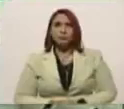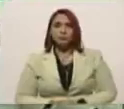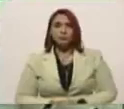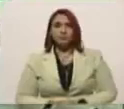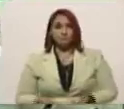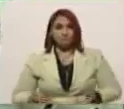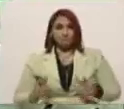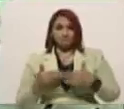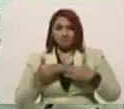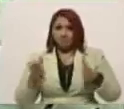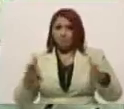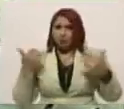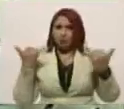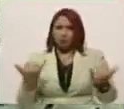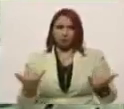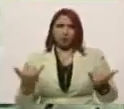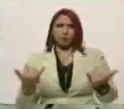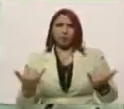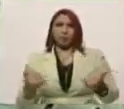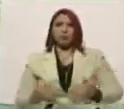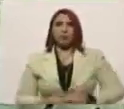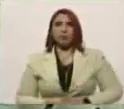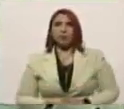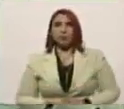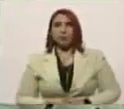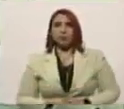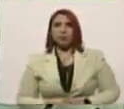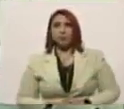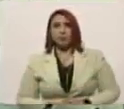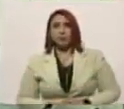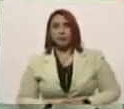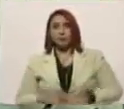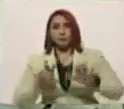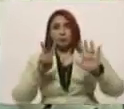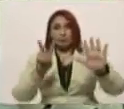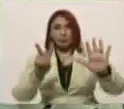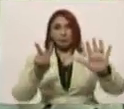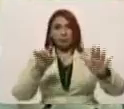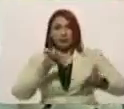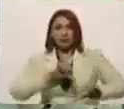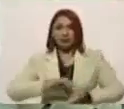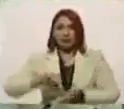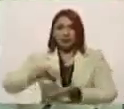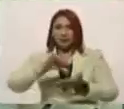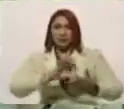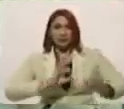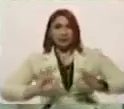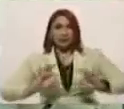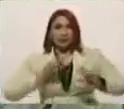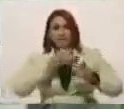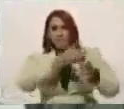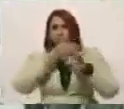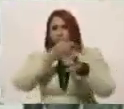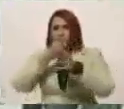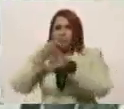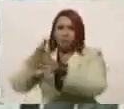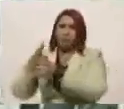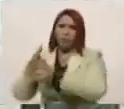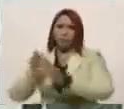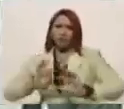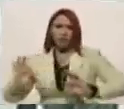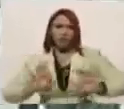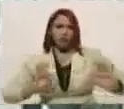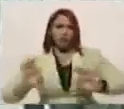inmediata de 7 centros de entrenamiento y polígonos de tiro en las